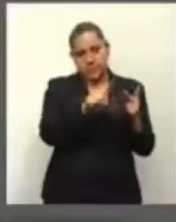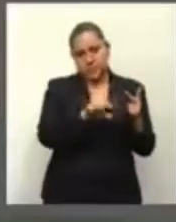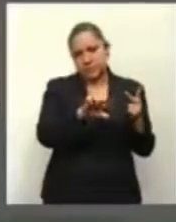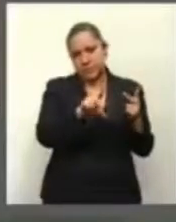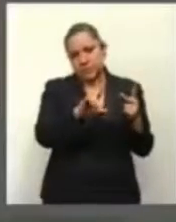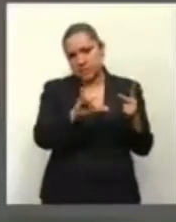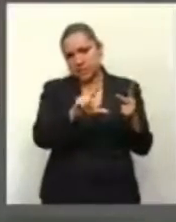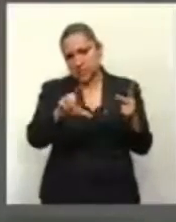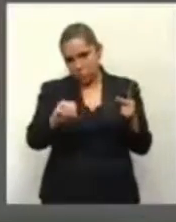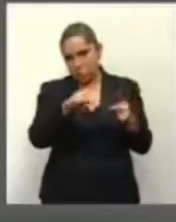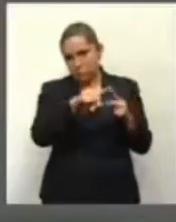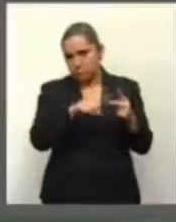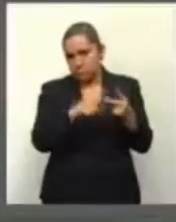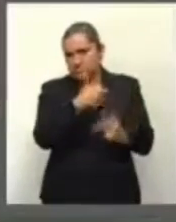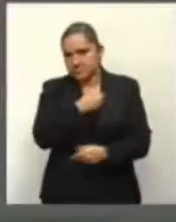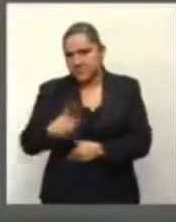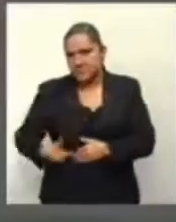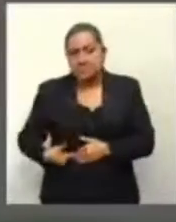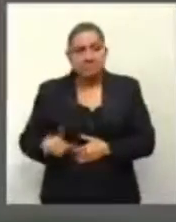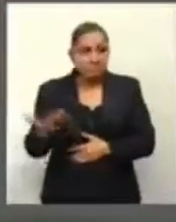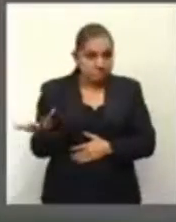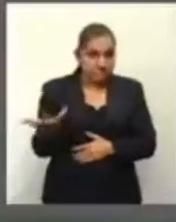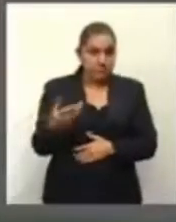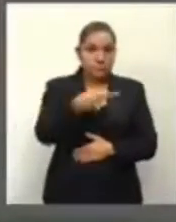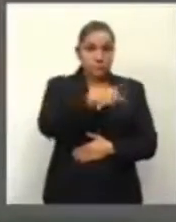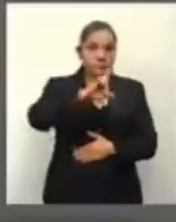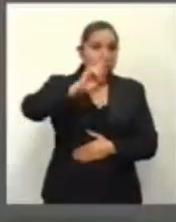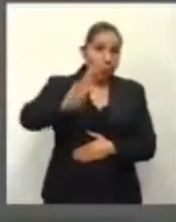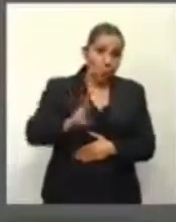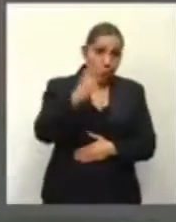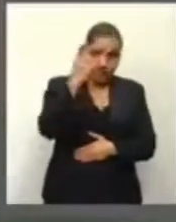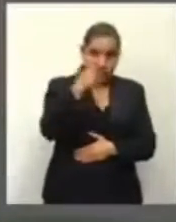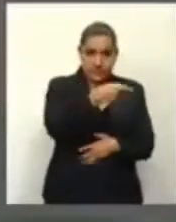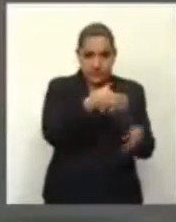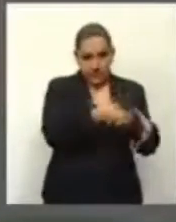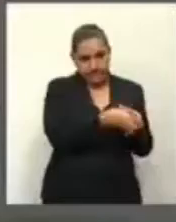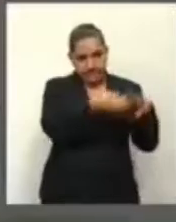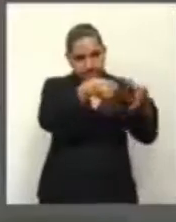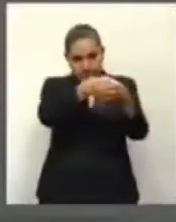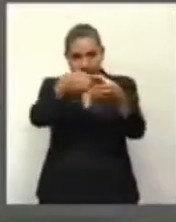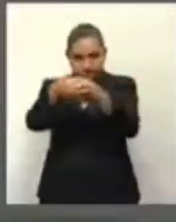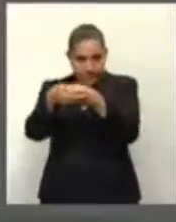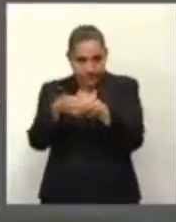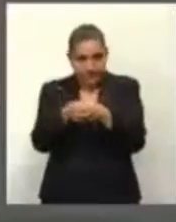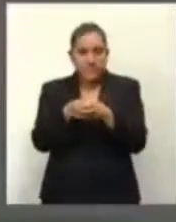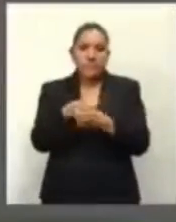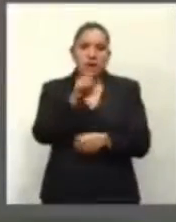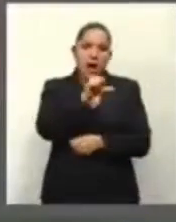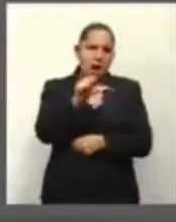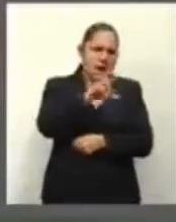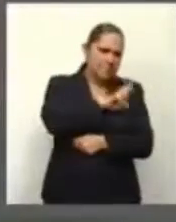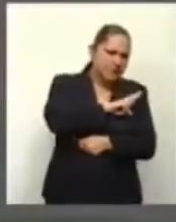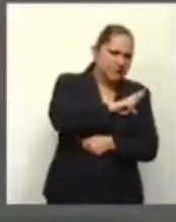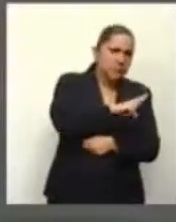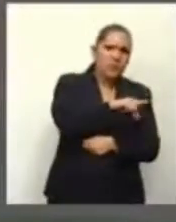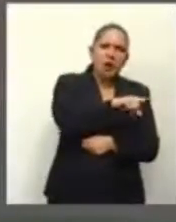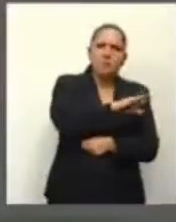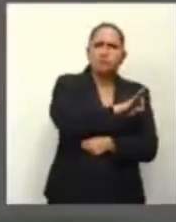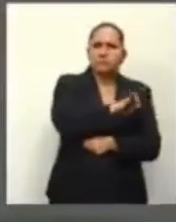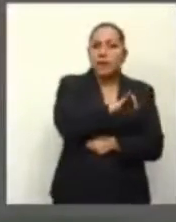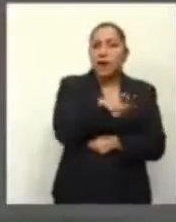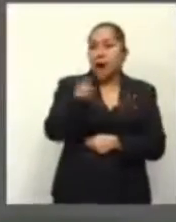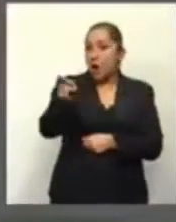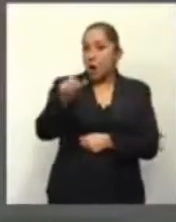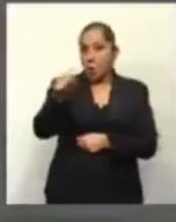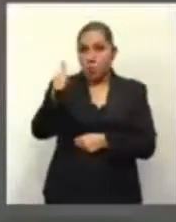universidades privadas que prometen a los jóvenes rechazados de las